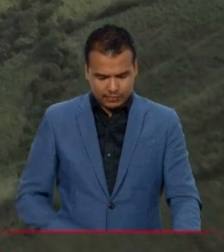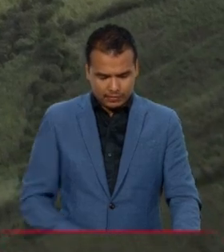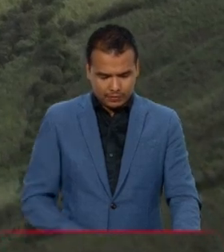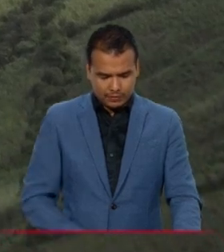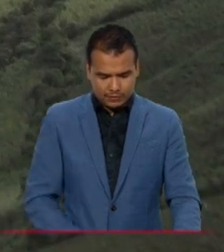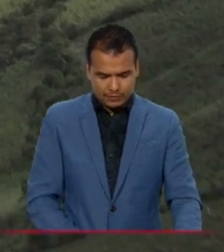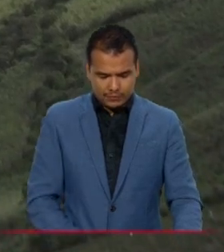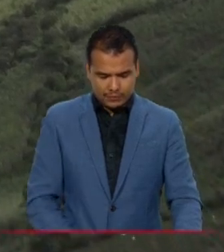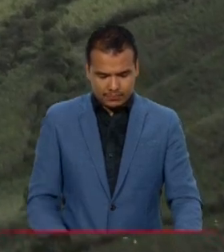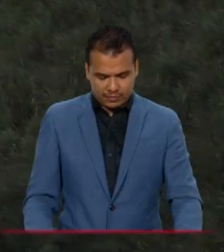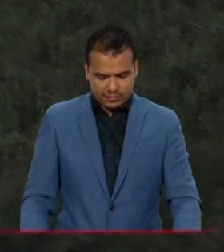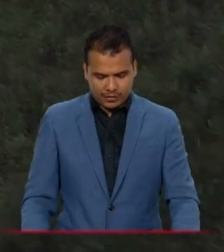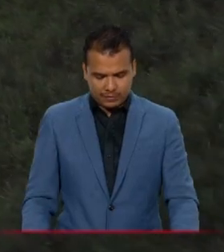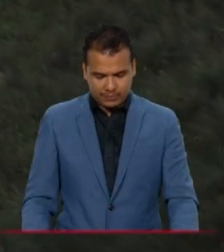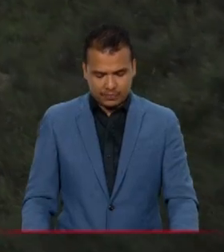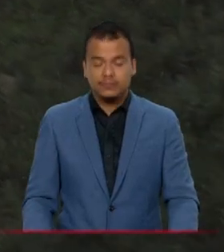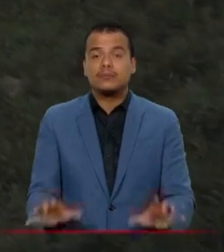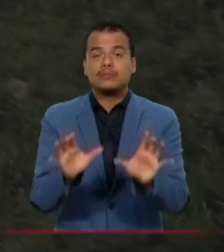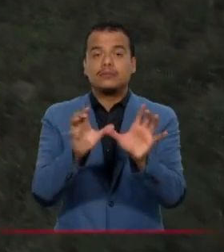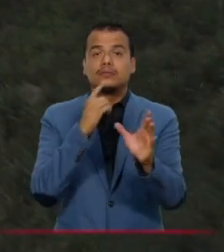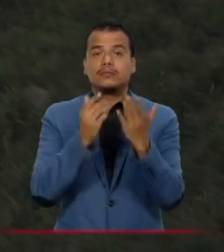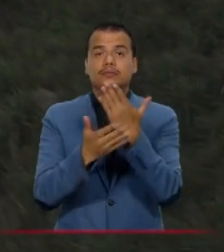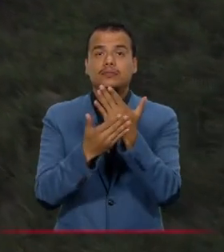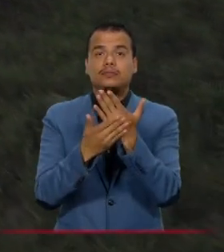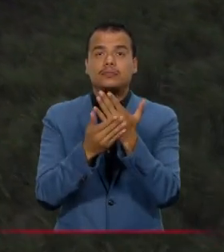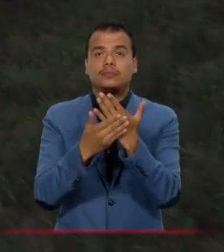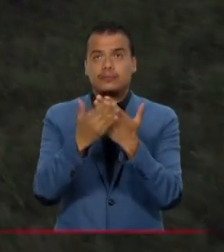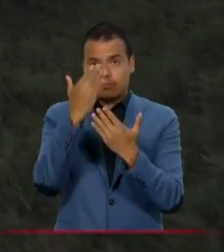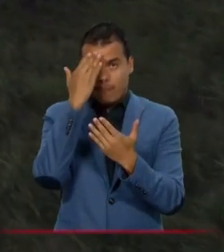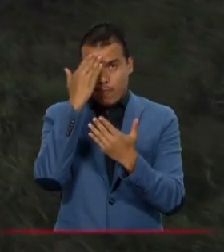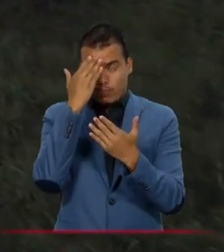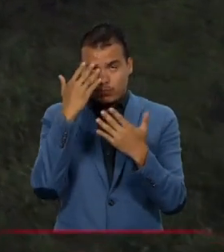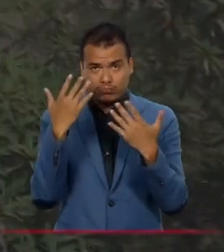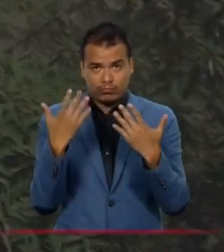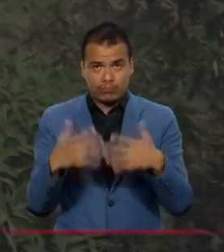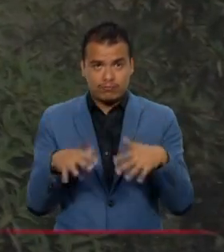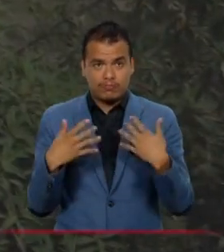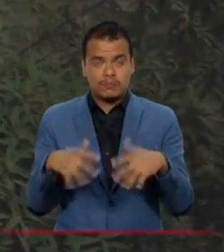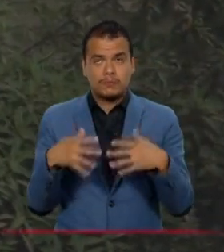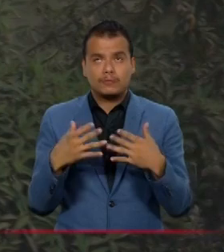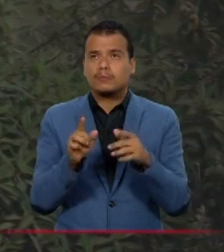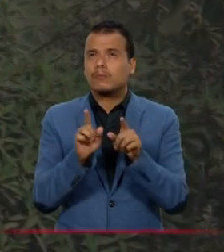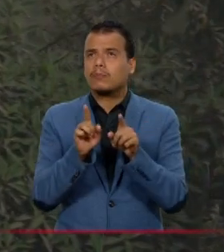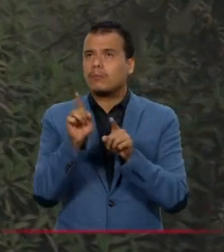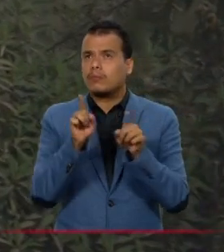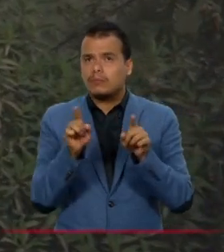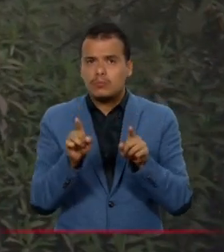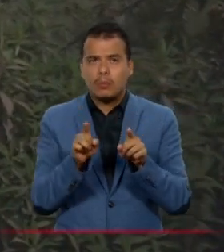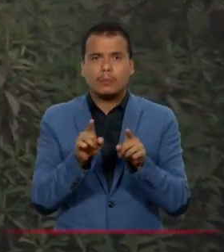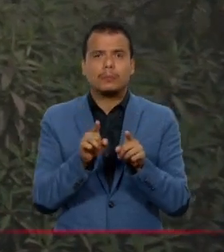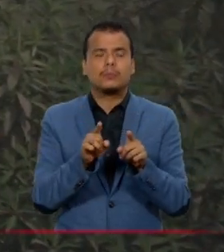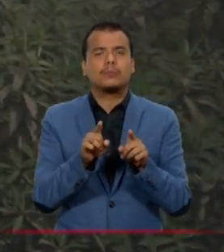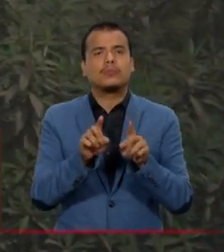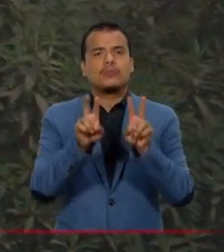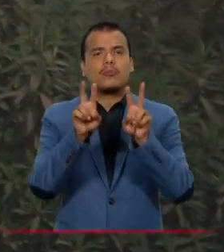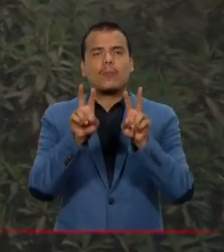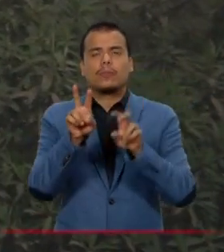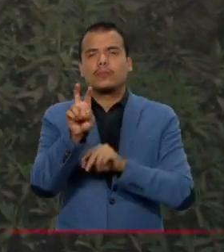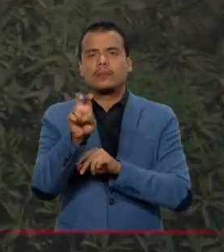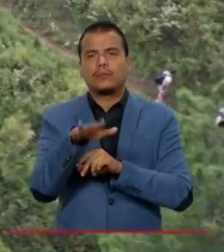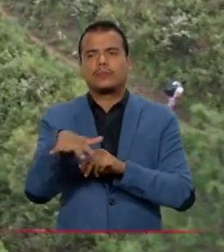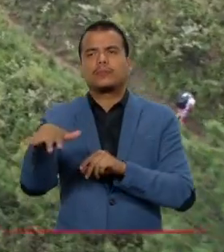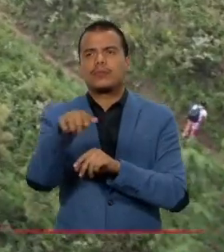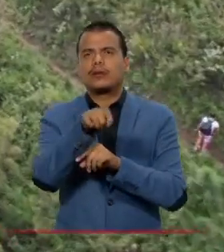Los informes de la Defensoría advierten que 75 áreas clave de biodiversidad en el país están en concesiones mineras y en el macizo colombiano, que posee